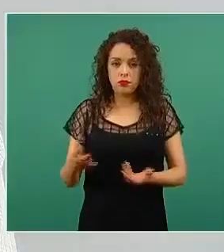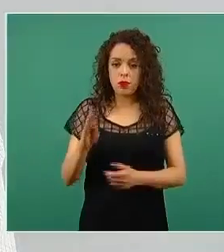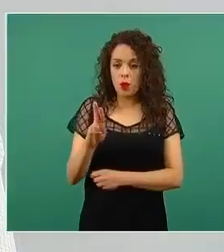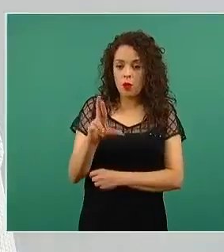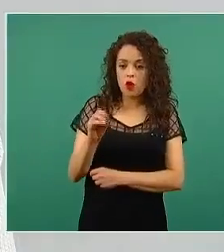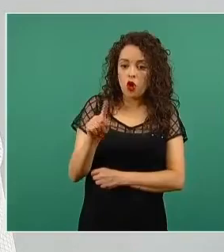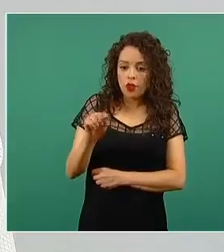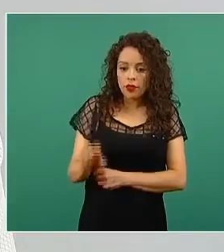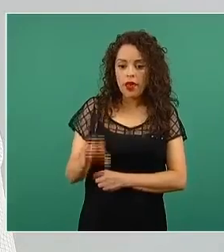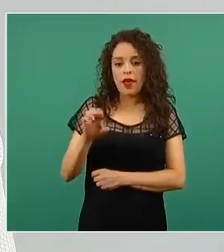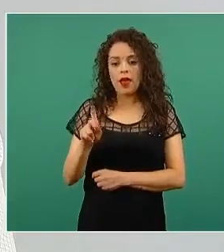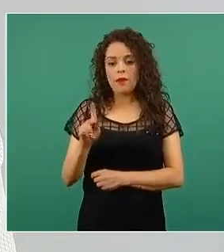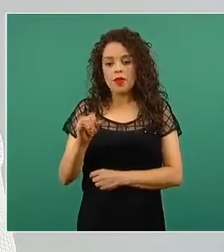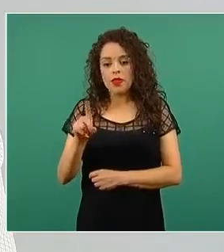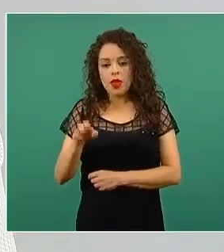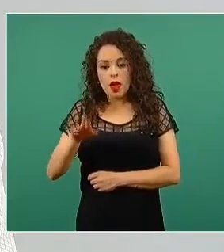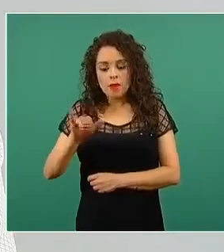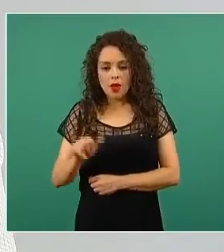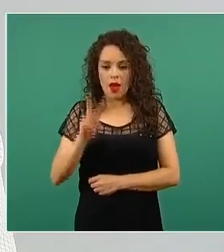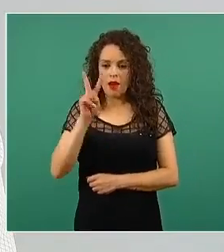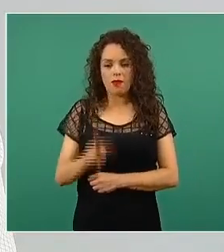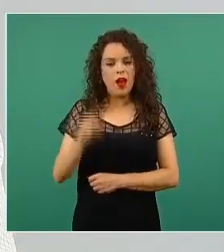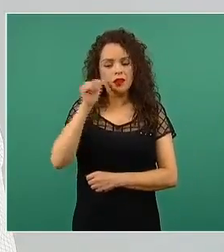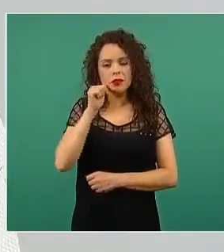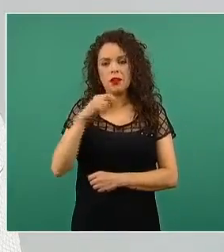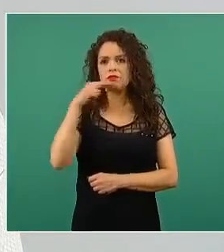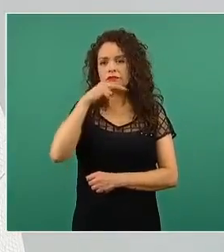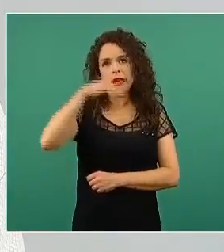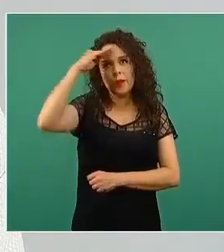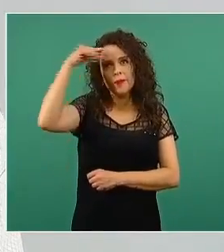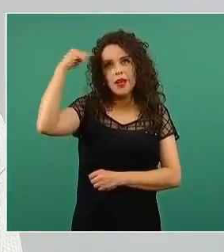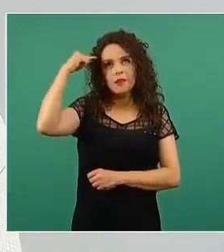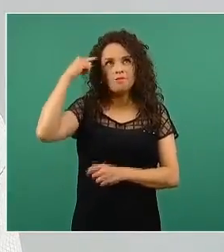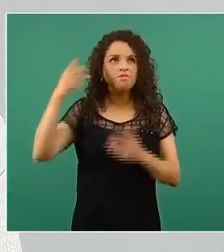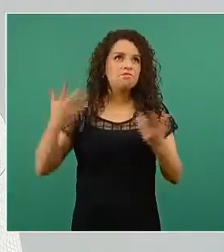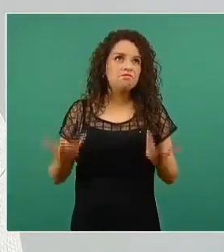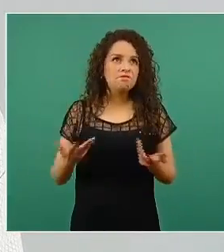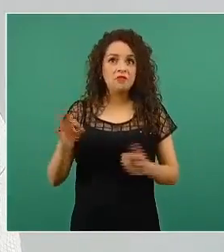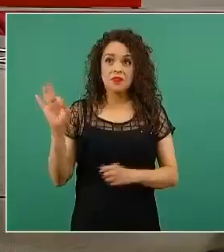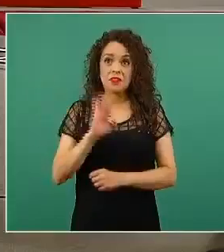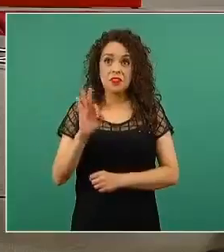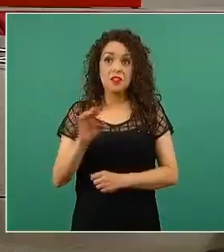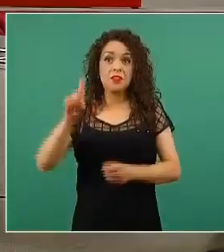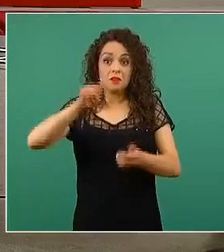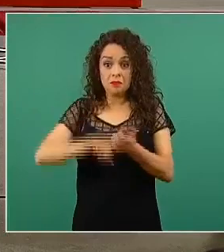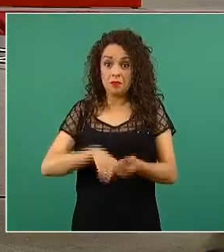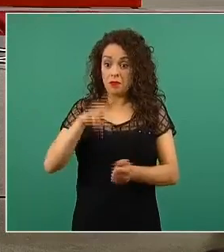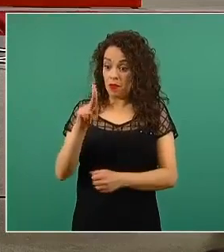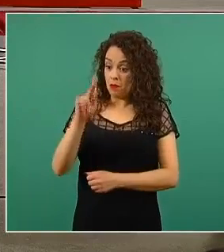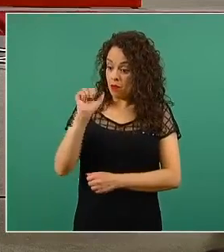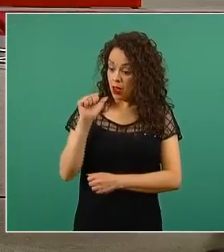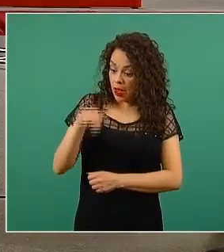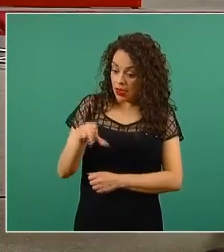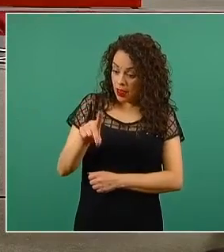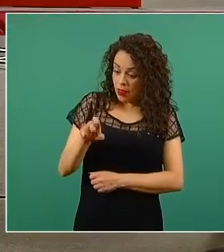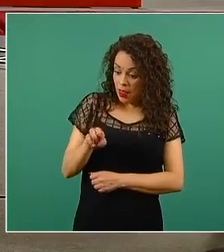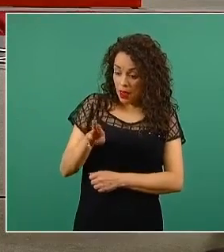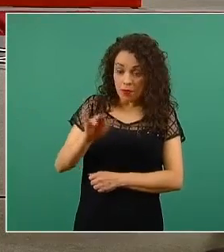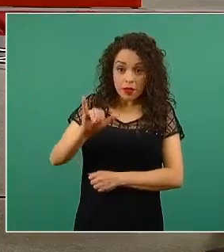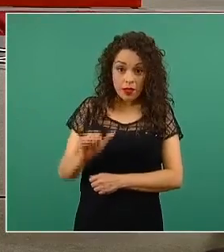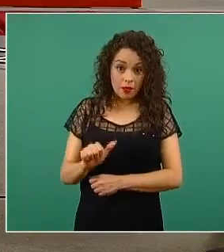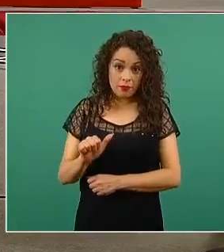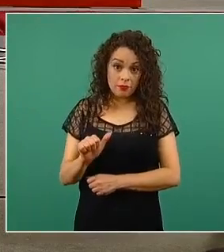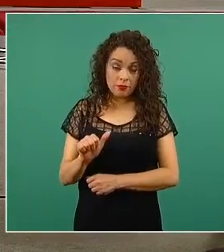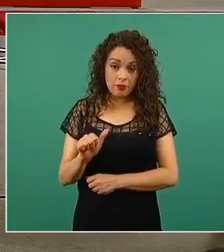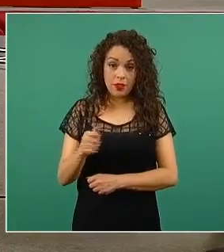es que raramente podría pensar uno en verse inmerso también en una pandemia, dado las frecuencias que éstas tienen. Sin